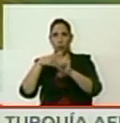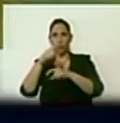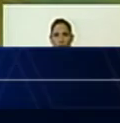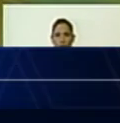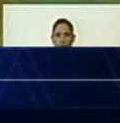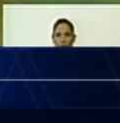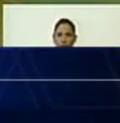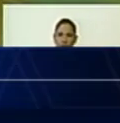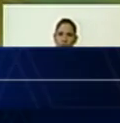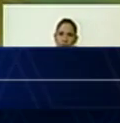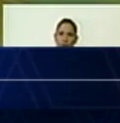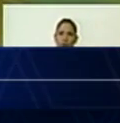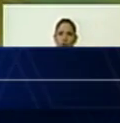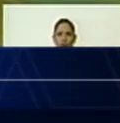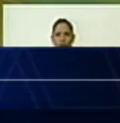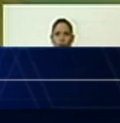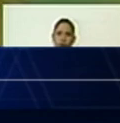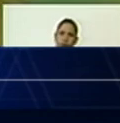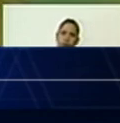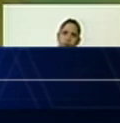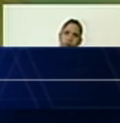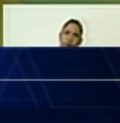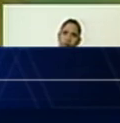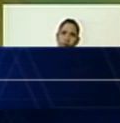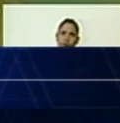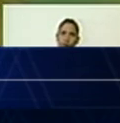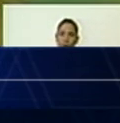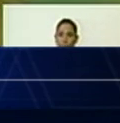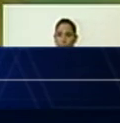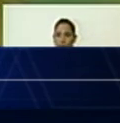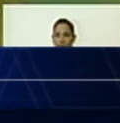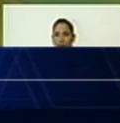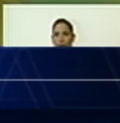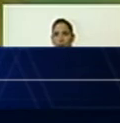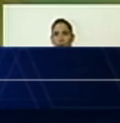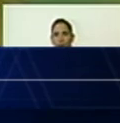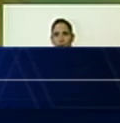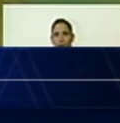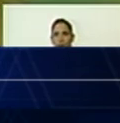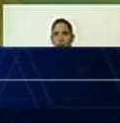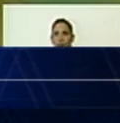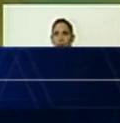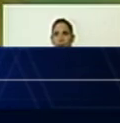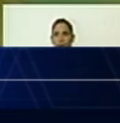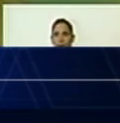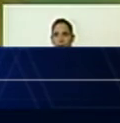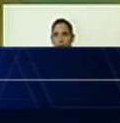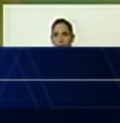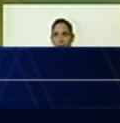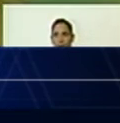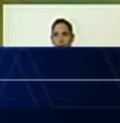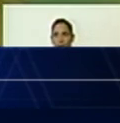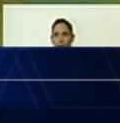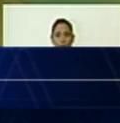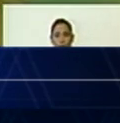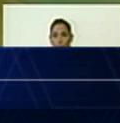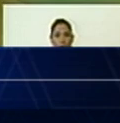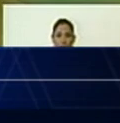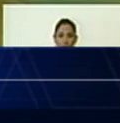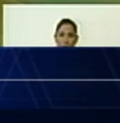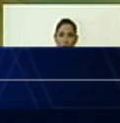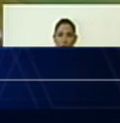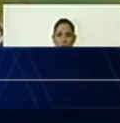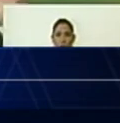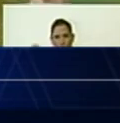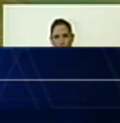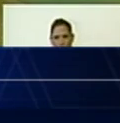siendo sujetos de agresión imperial e imperialista, no ahora de imperios europeos, sino